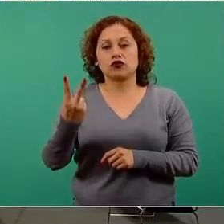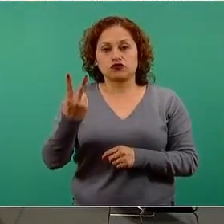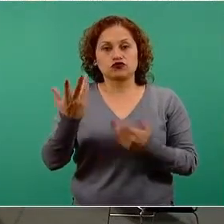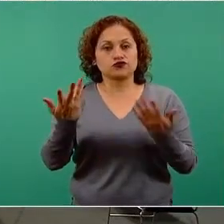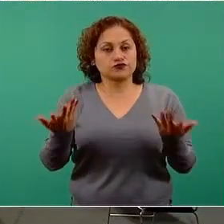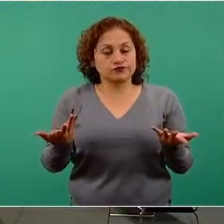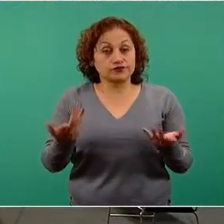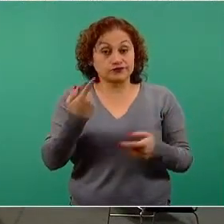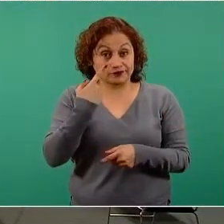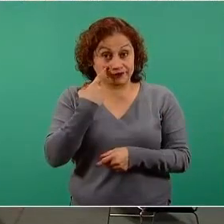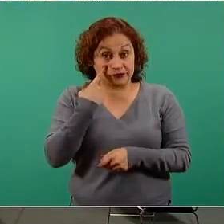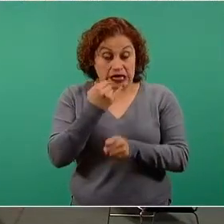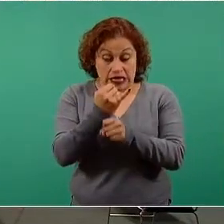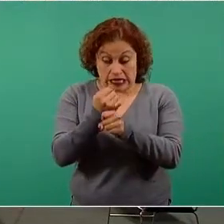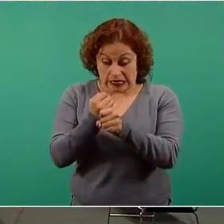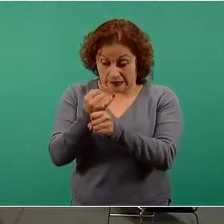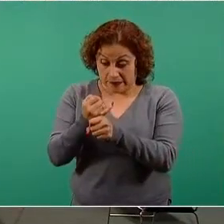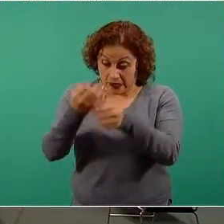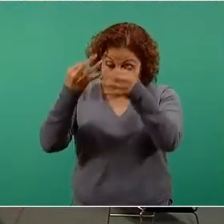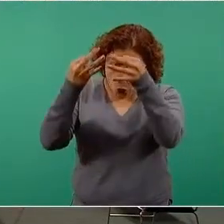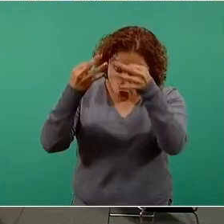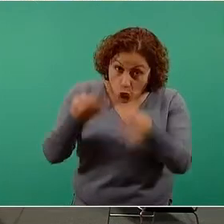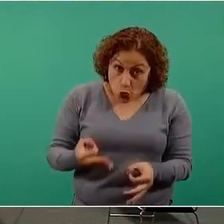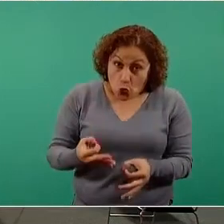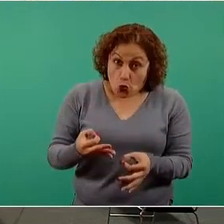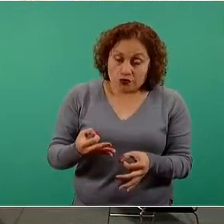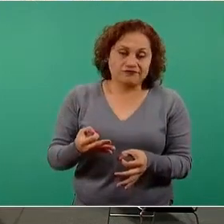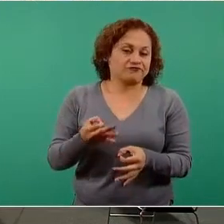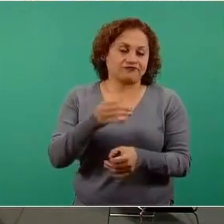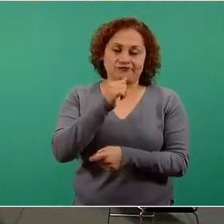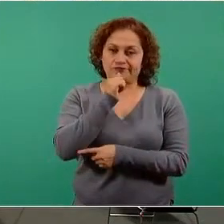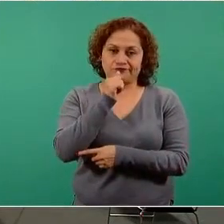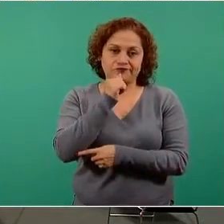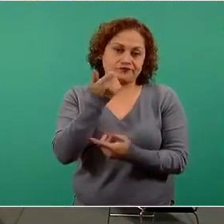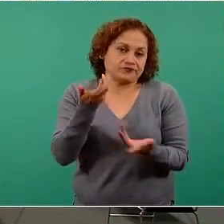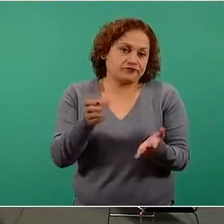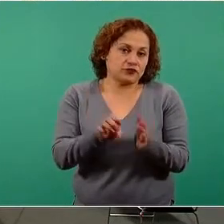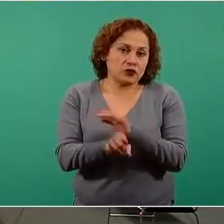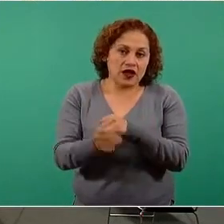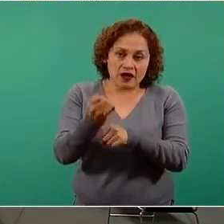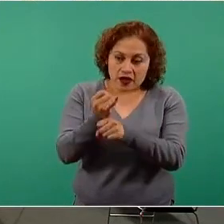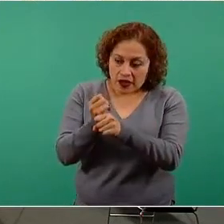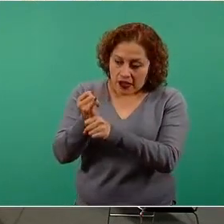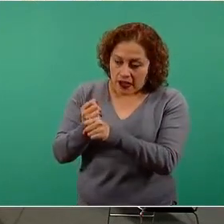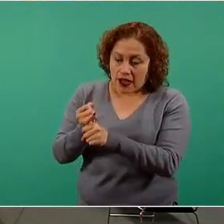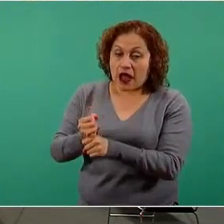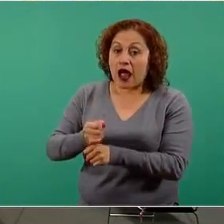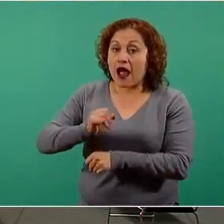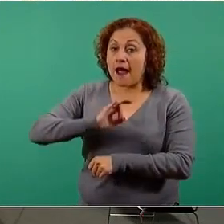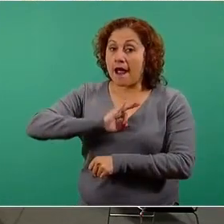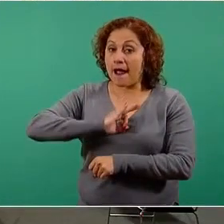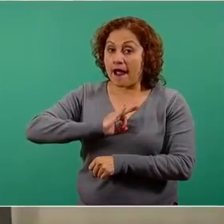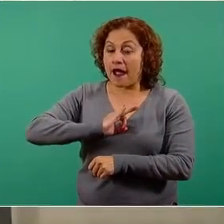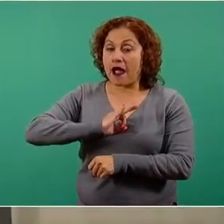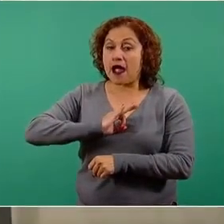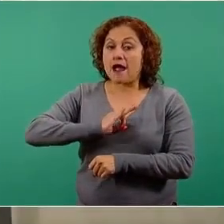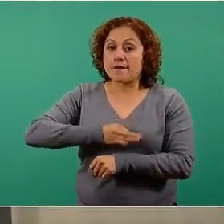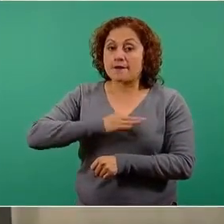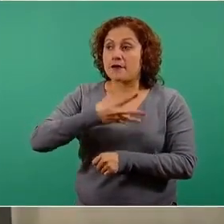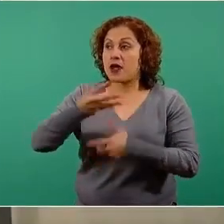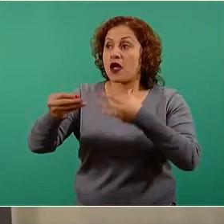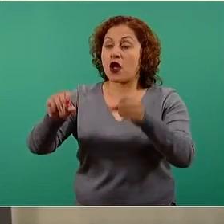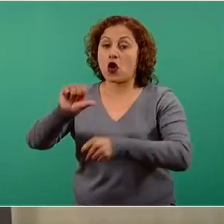una evidencia consistente de que estas vacunas tengan capacidad de inmunidad esterilizante,